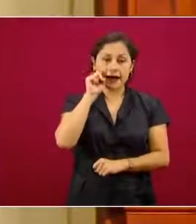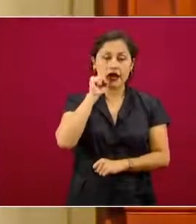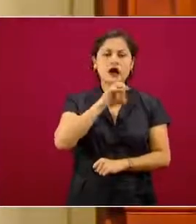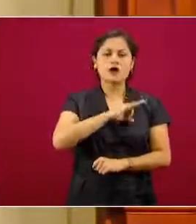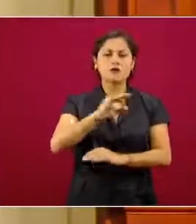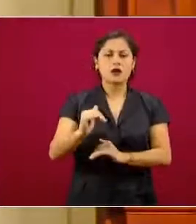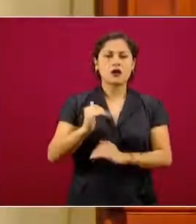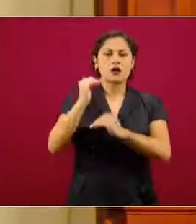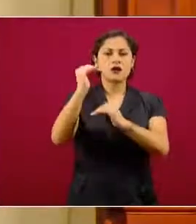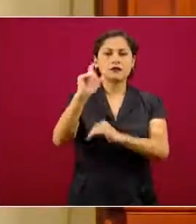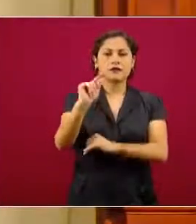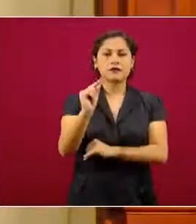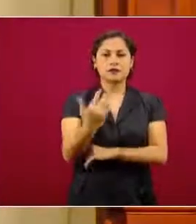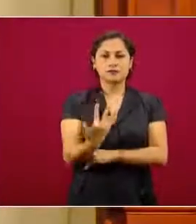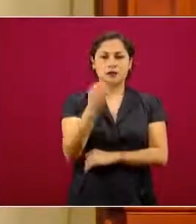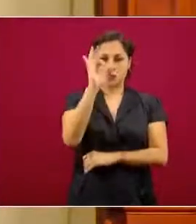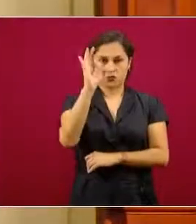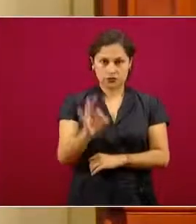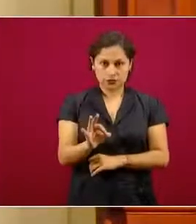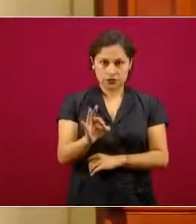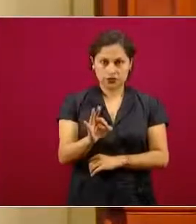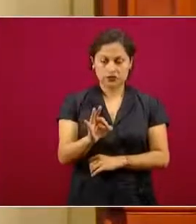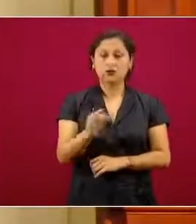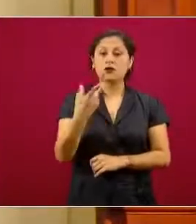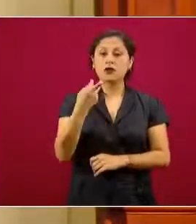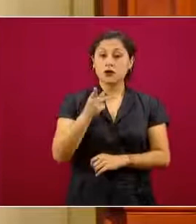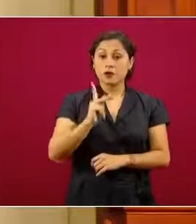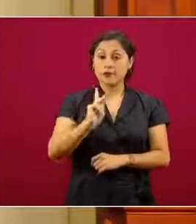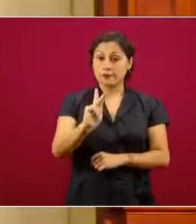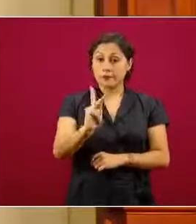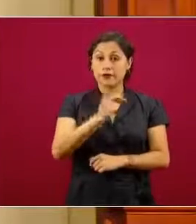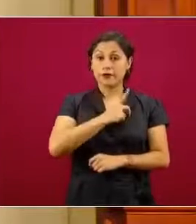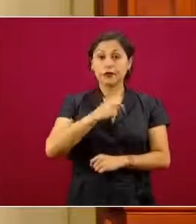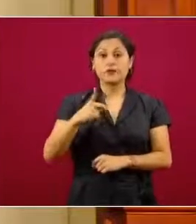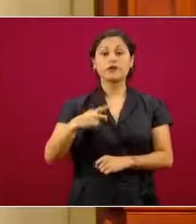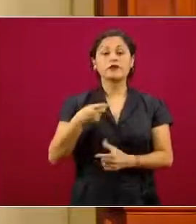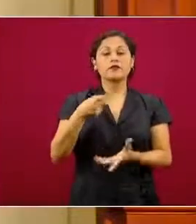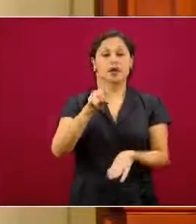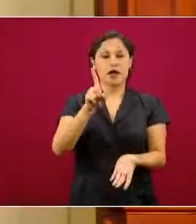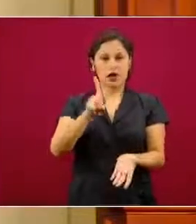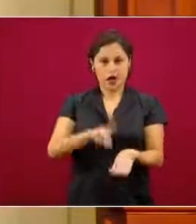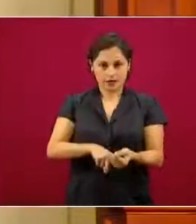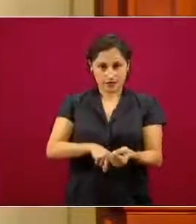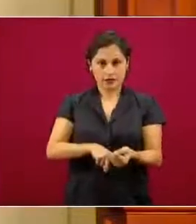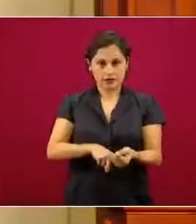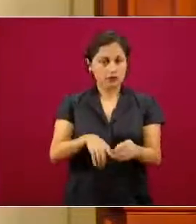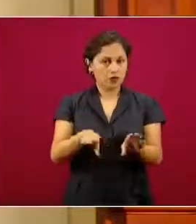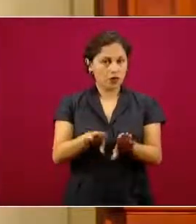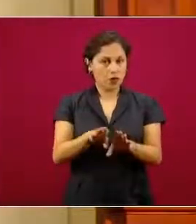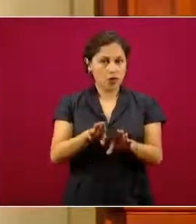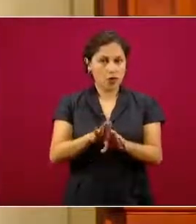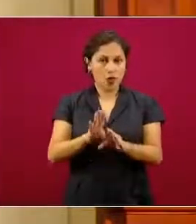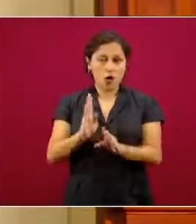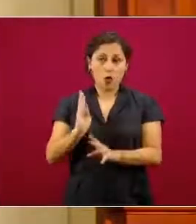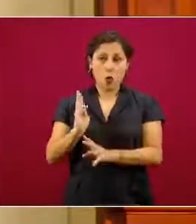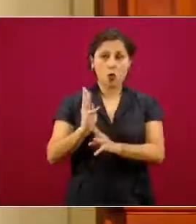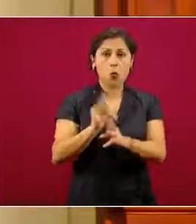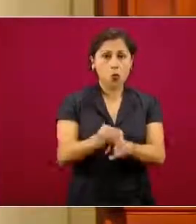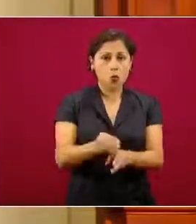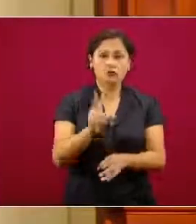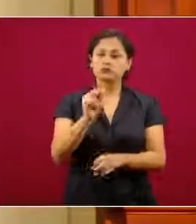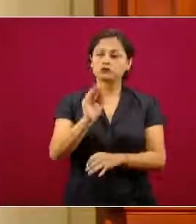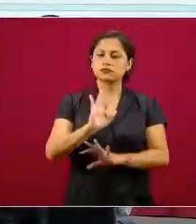un 75%, pero se mantiene la recomendación de que solamente un familiar por familia